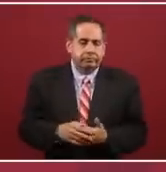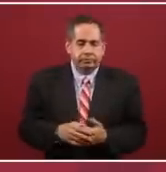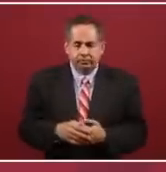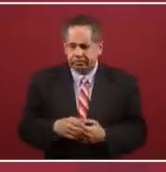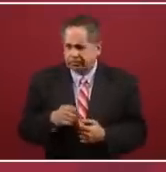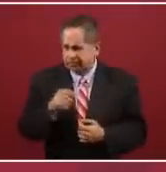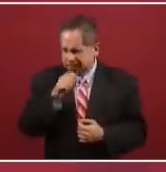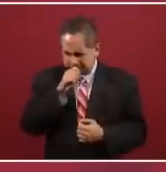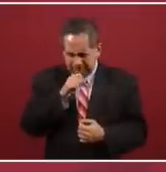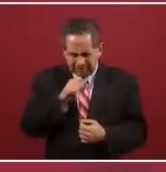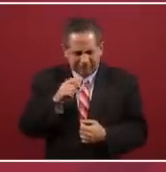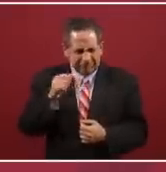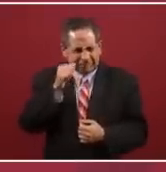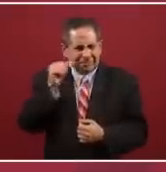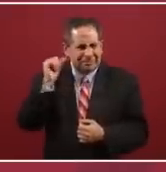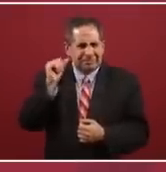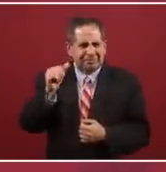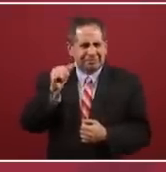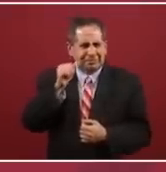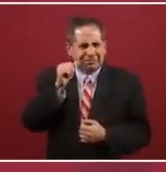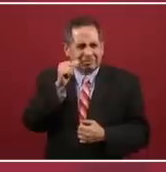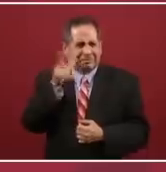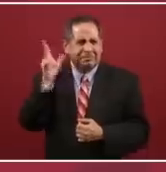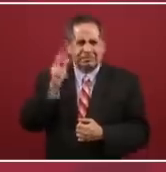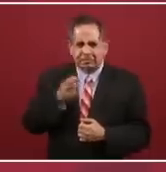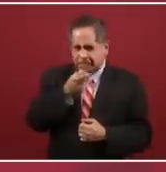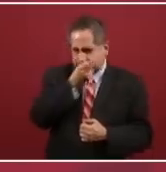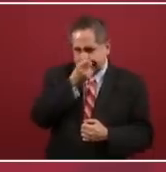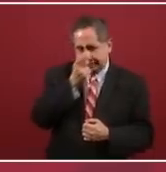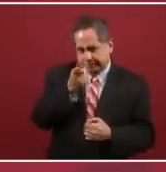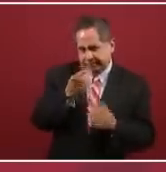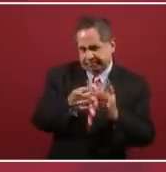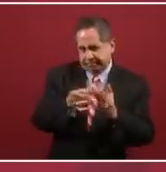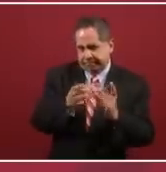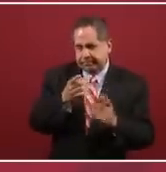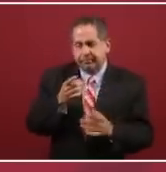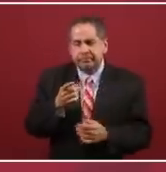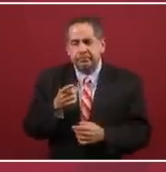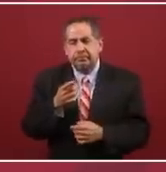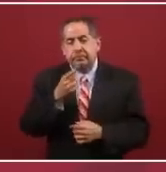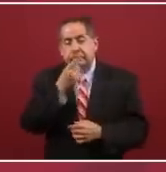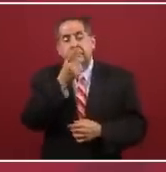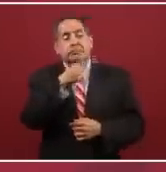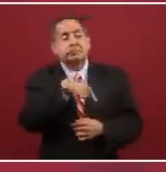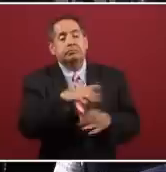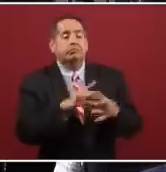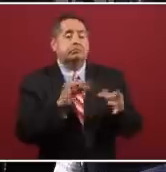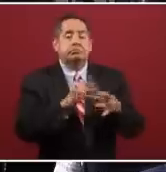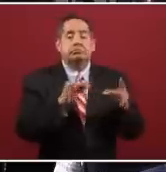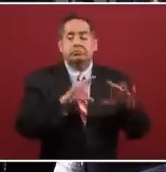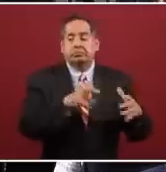ayer, antier, les comentaba, dicen,